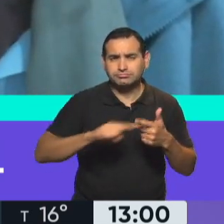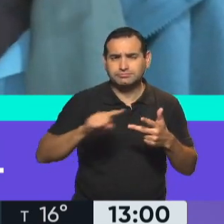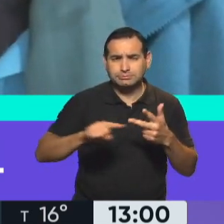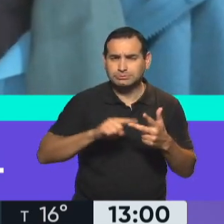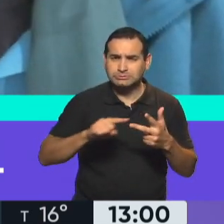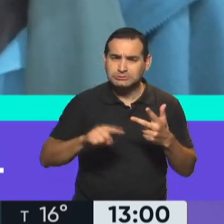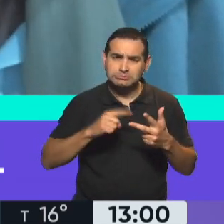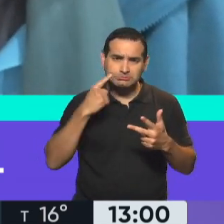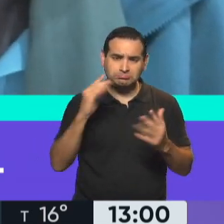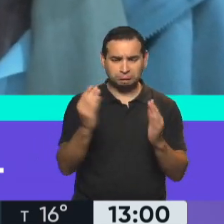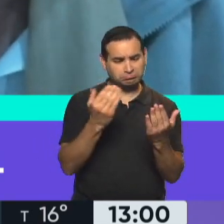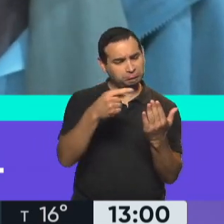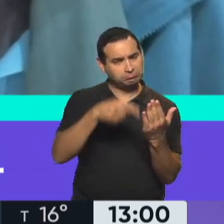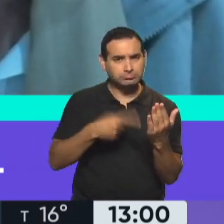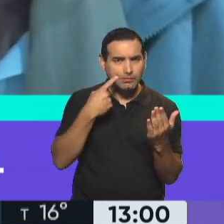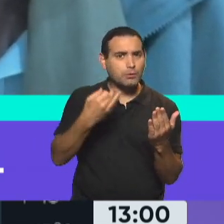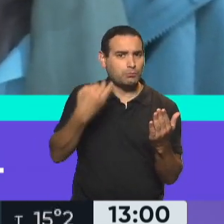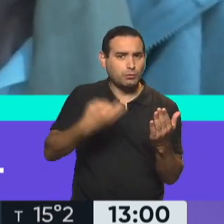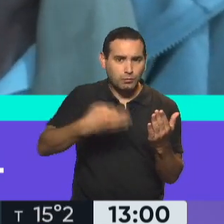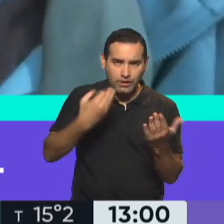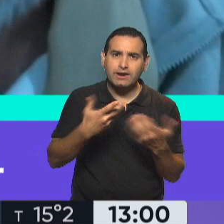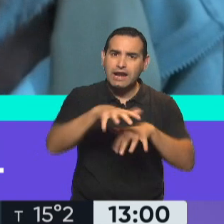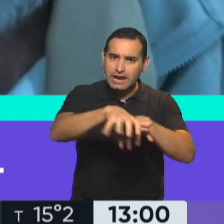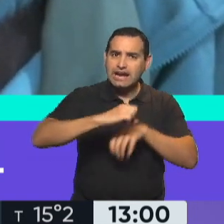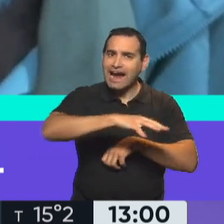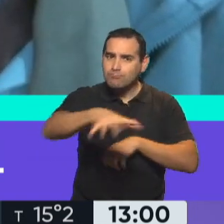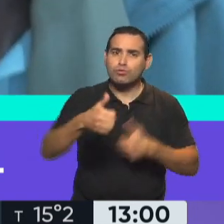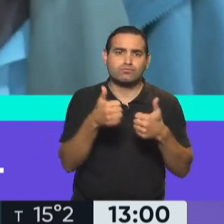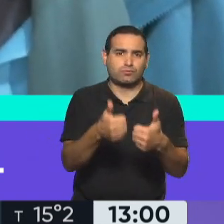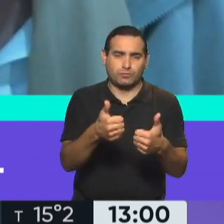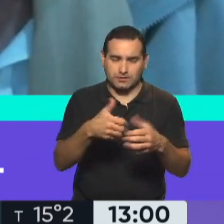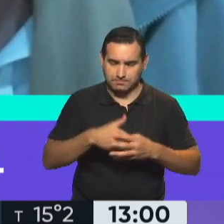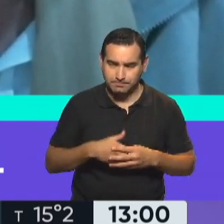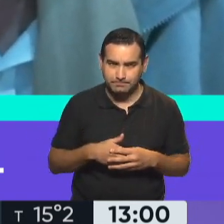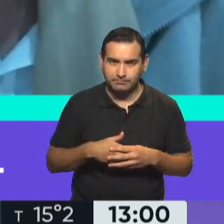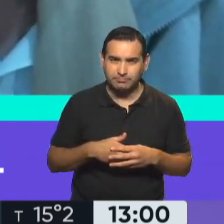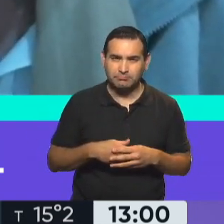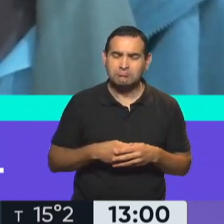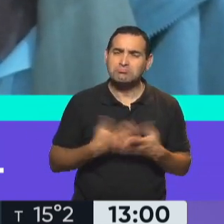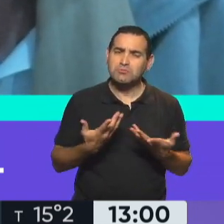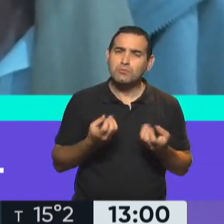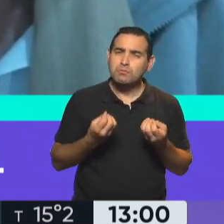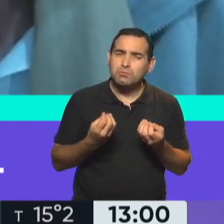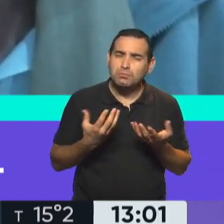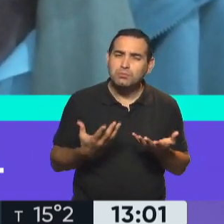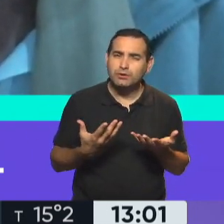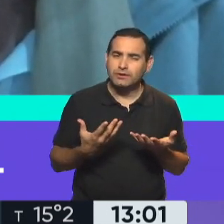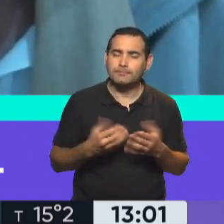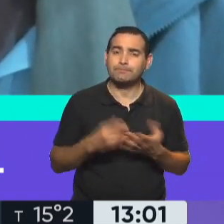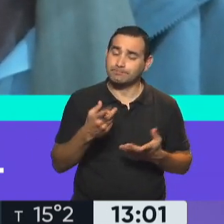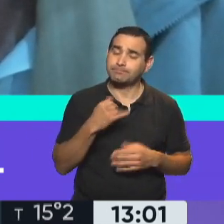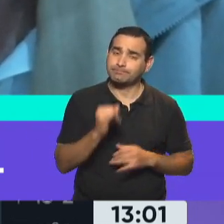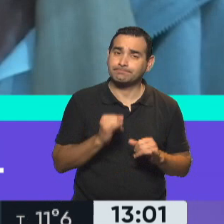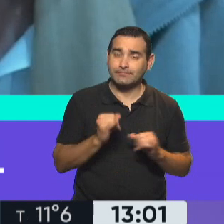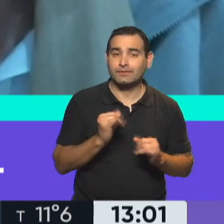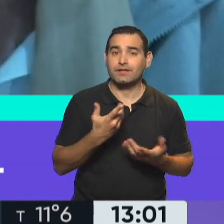montón de indicadores que nos marcan que al sector le está yendo muy bien. ¿Por qué? Entre otras cosas, también tenemos que remarcar